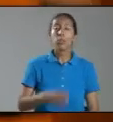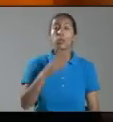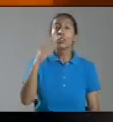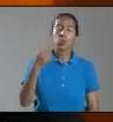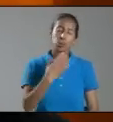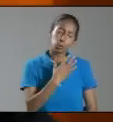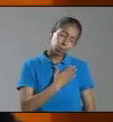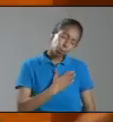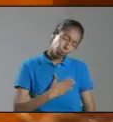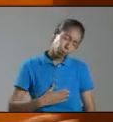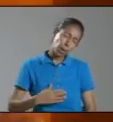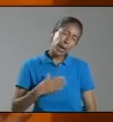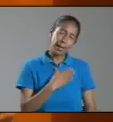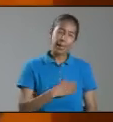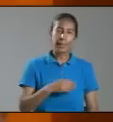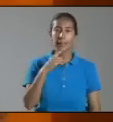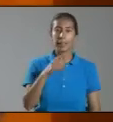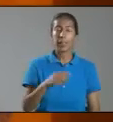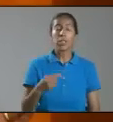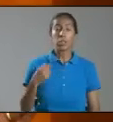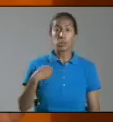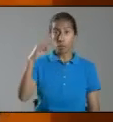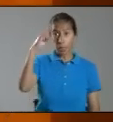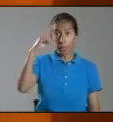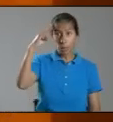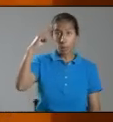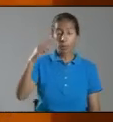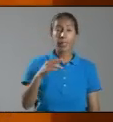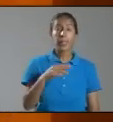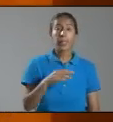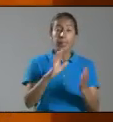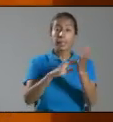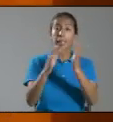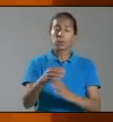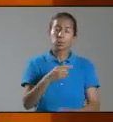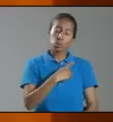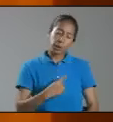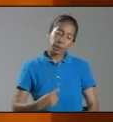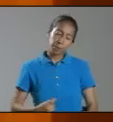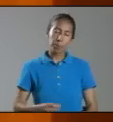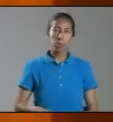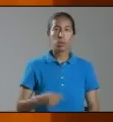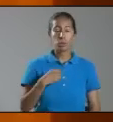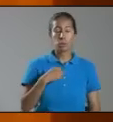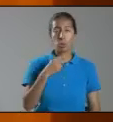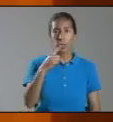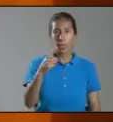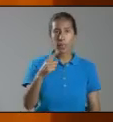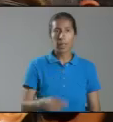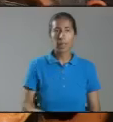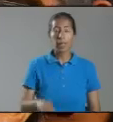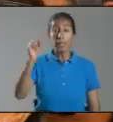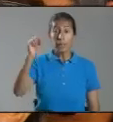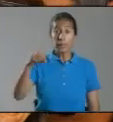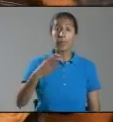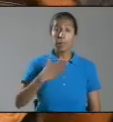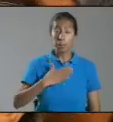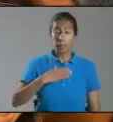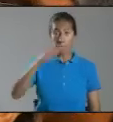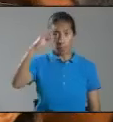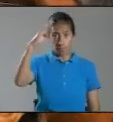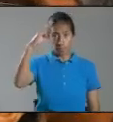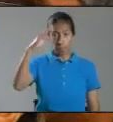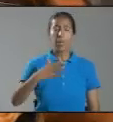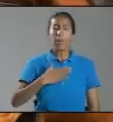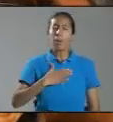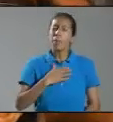que Jesús también se deprimió. Entonces no es que mal de mucho consuelo, tontos, pero yo dije: si mi jefe, mi amo,